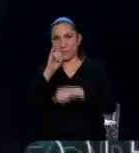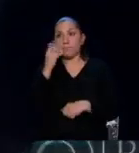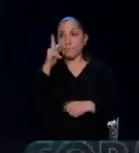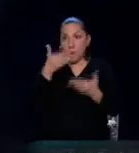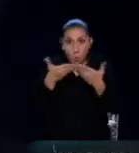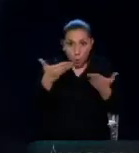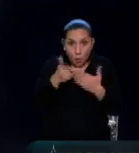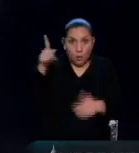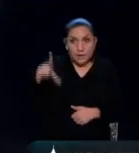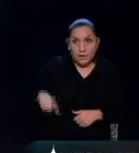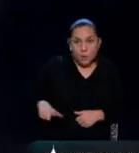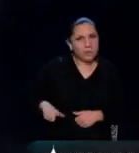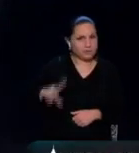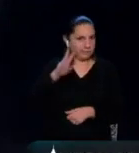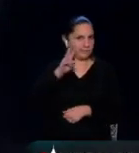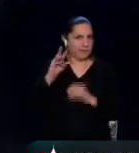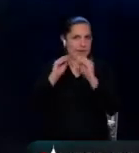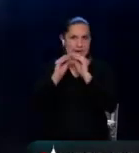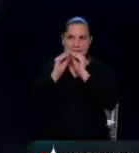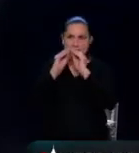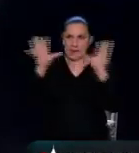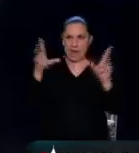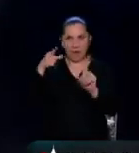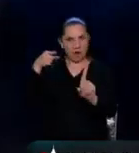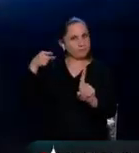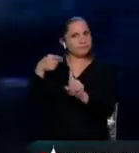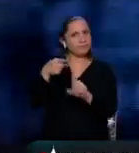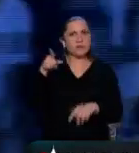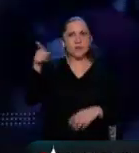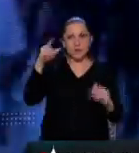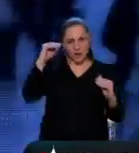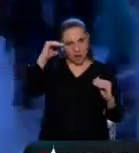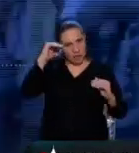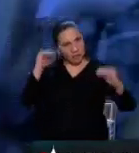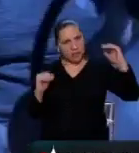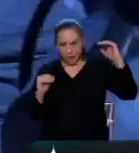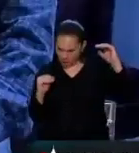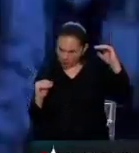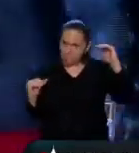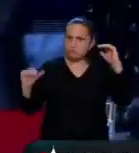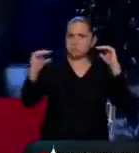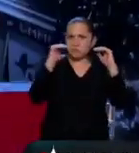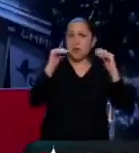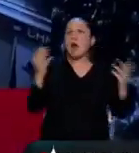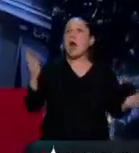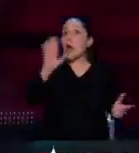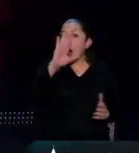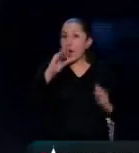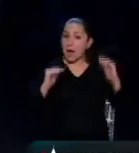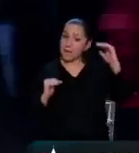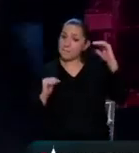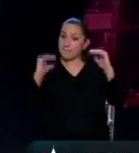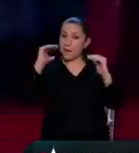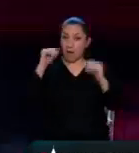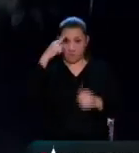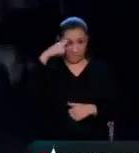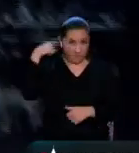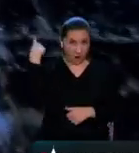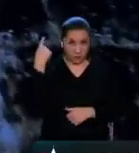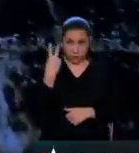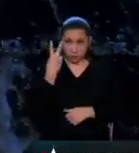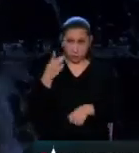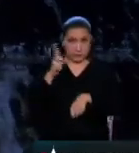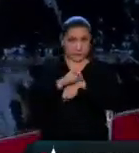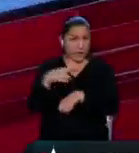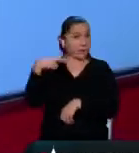clara de parte del gobierno federal de acabar con esa asimetría. Eso no quiere decir que se vaya a conseguir en 2 días y que vaya a ser fácil. Sin